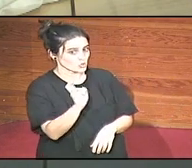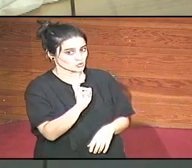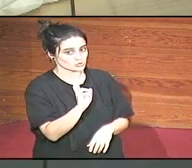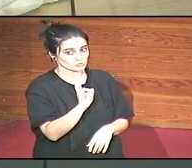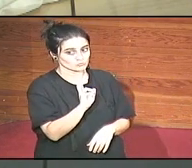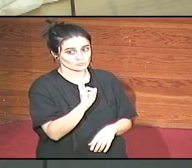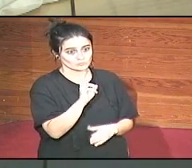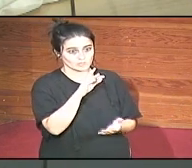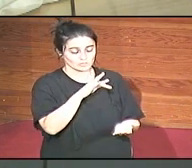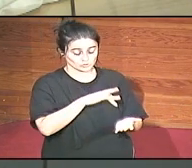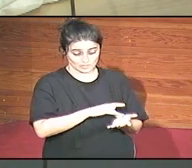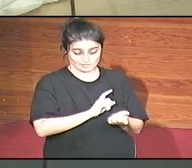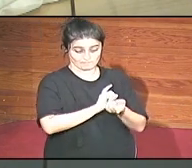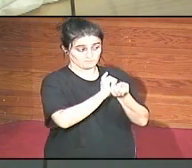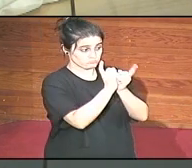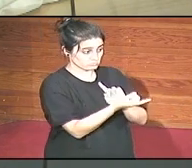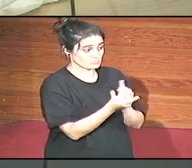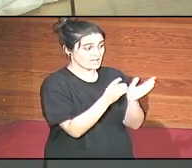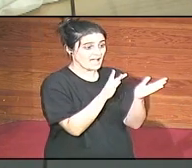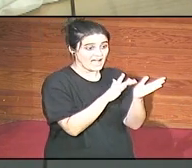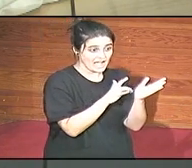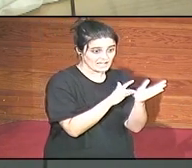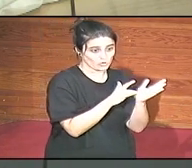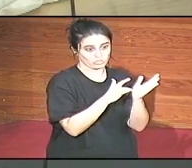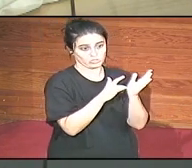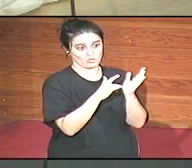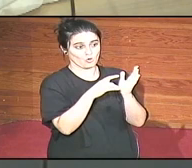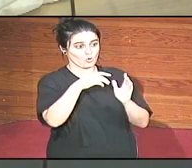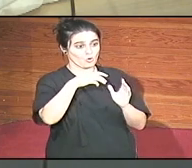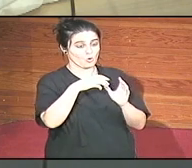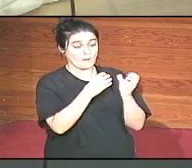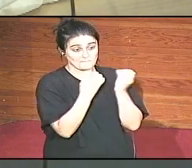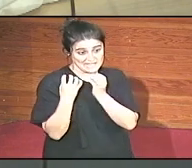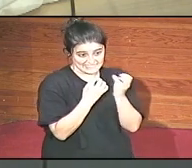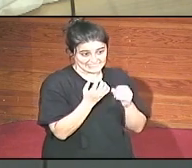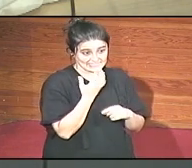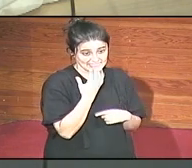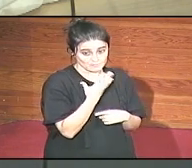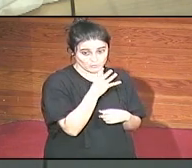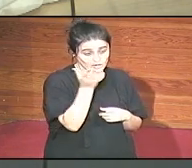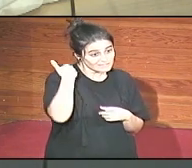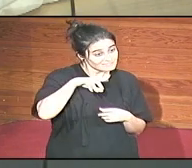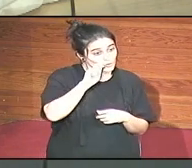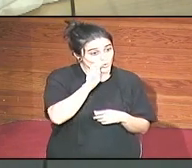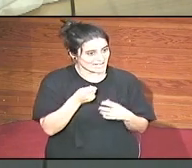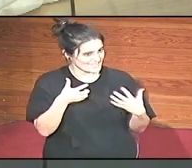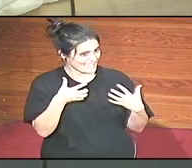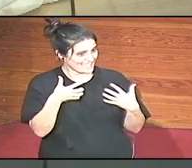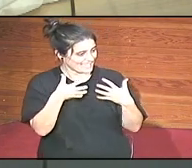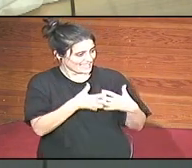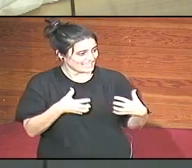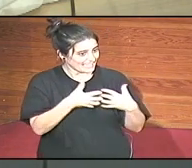y hubo un cambio hacia el arroz y hacia el maíz de hecho ahora como ucrania por culpa de la guerra de ucrania la dependencia del